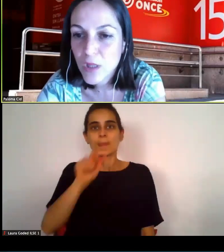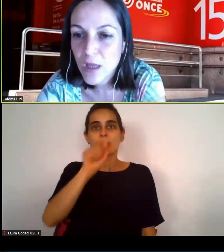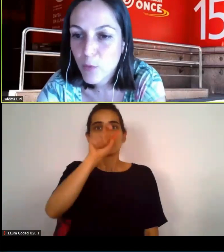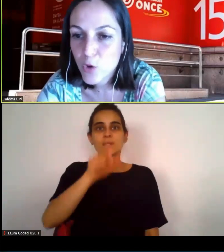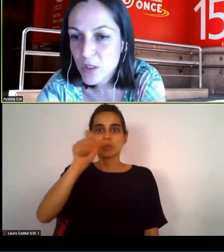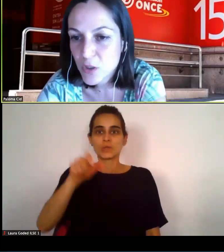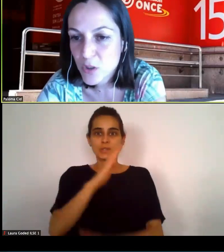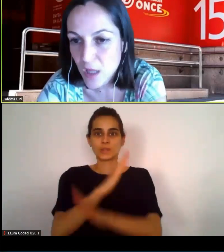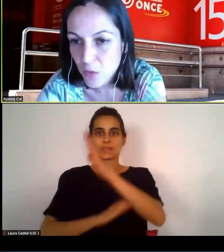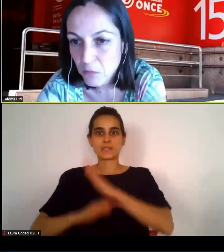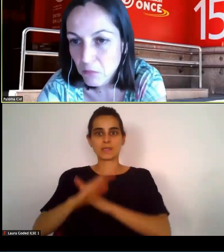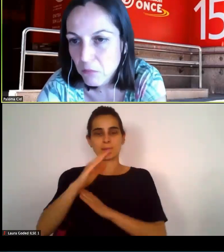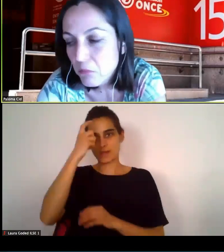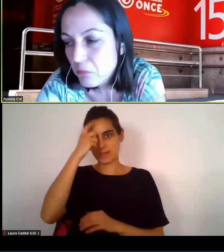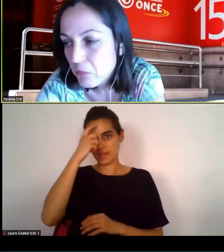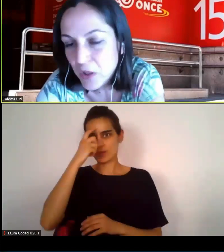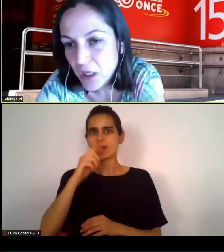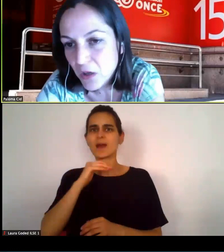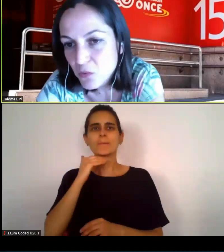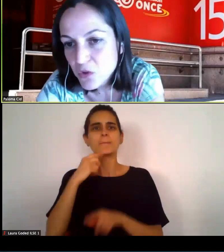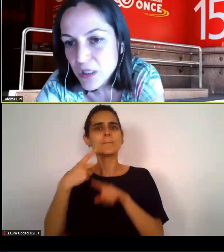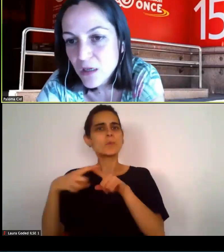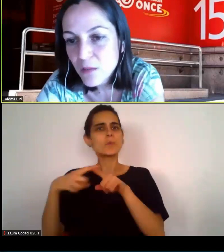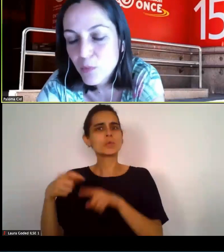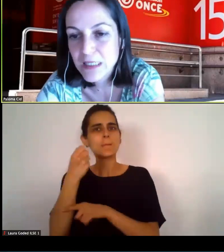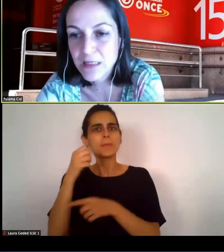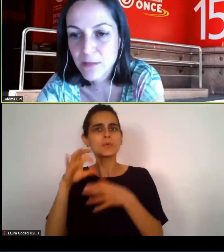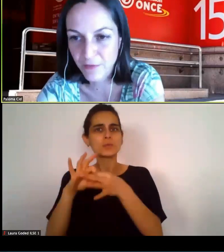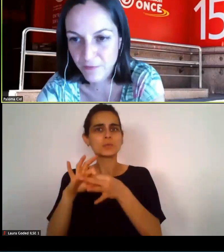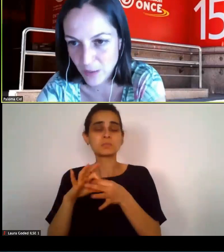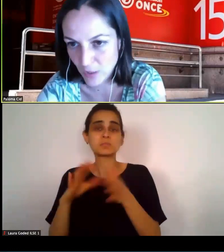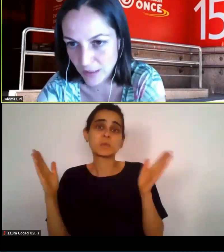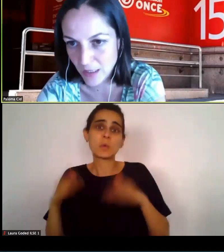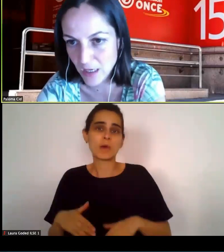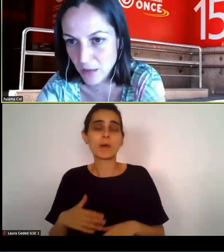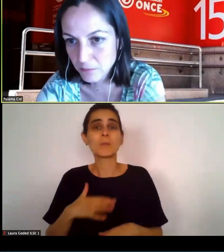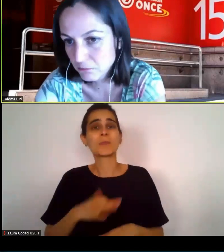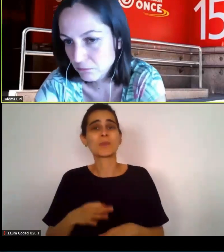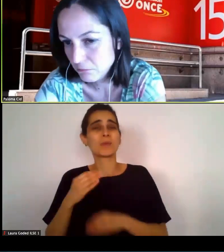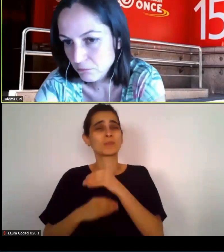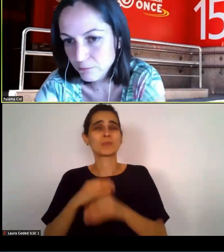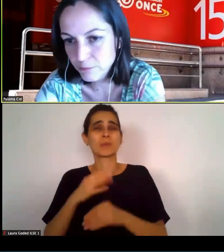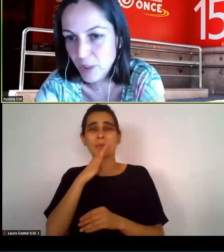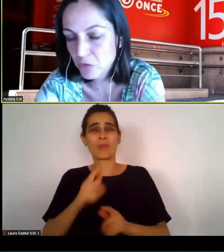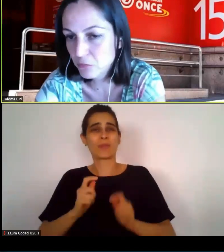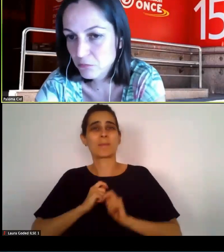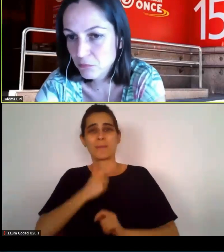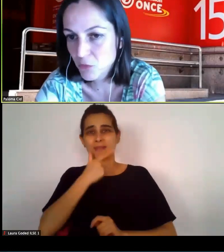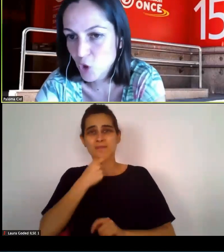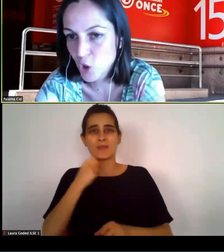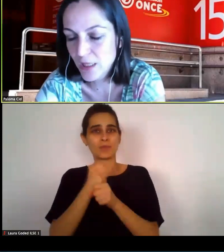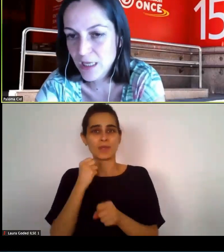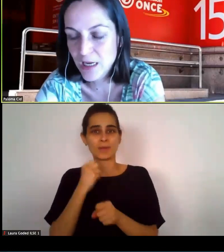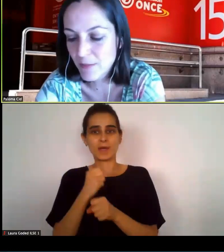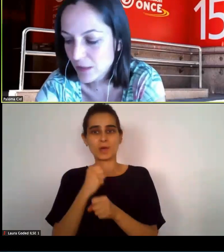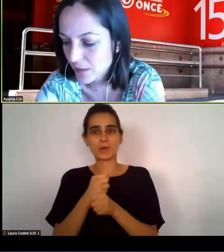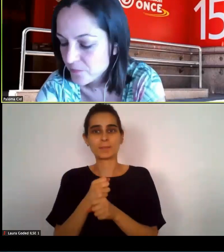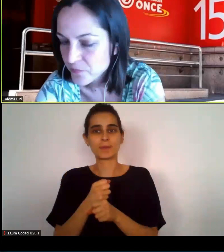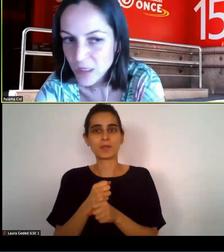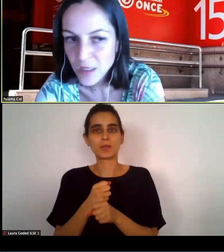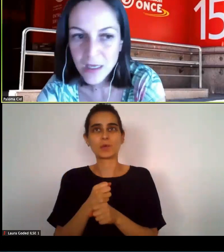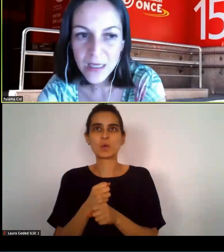producto de apoyo asociado. Puede que lo usen porque simplifique una tarea, pero no